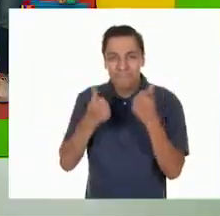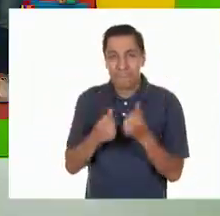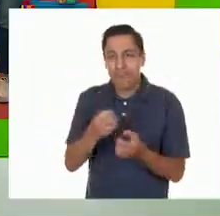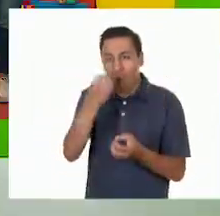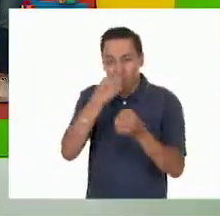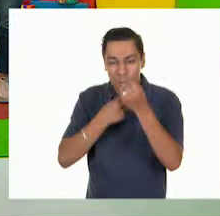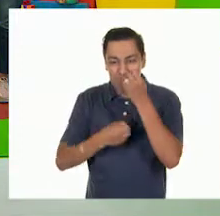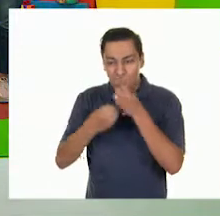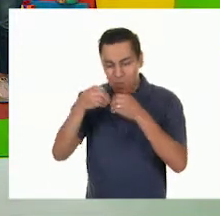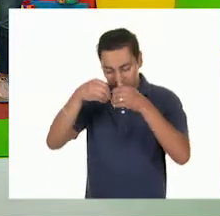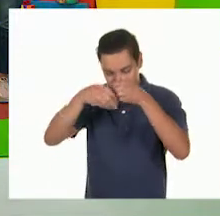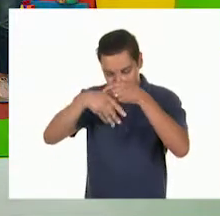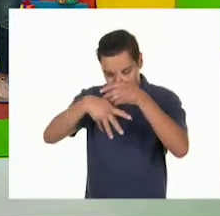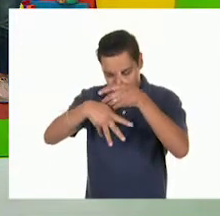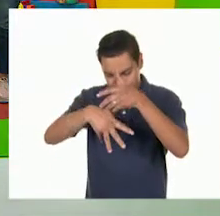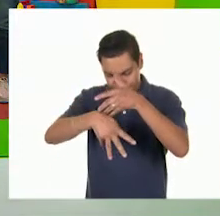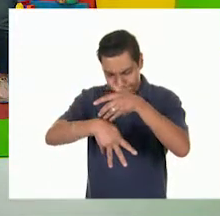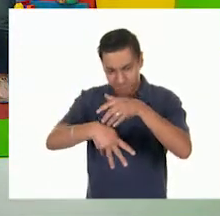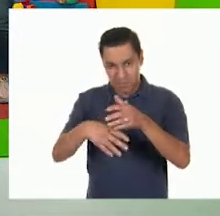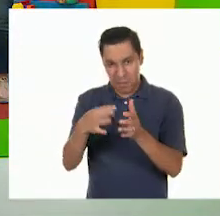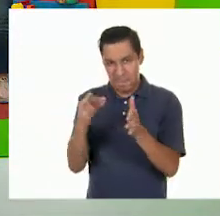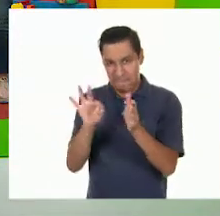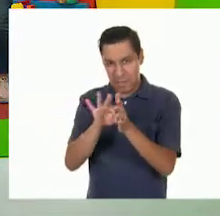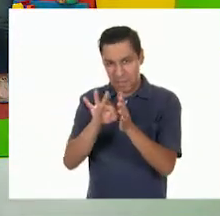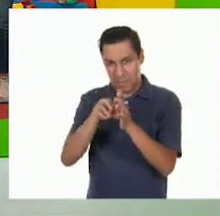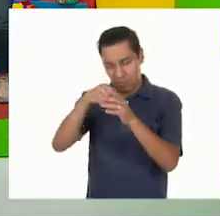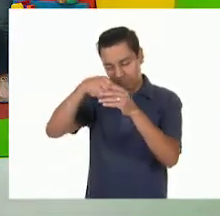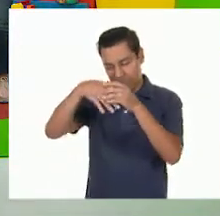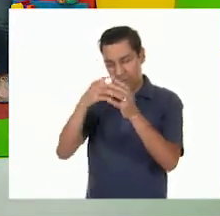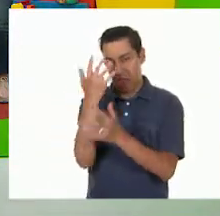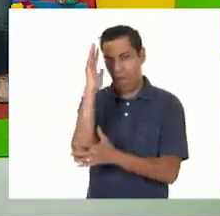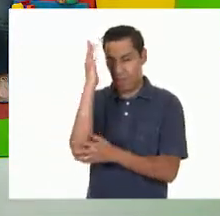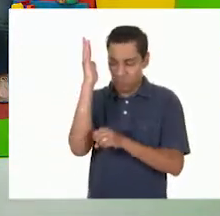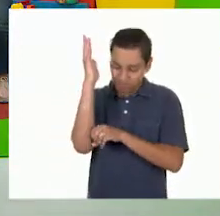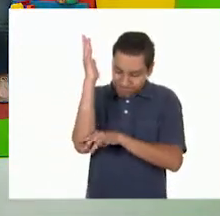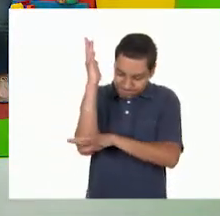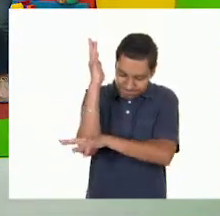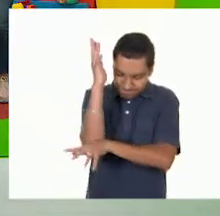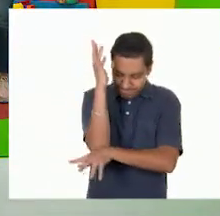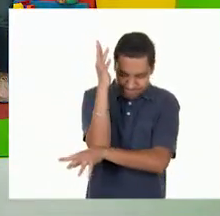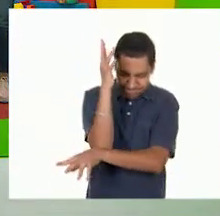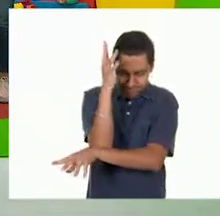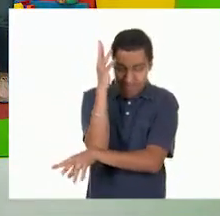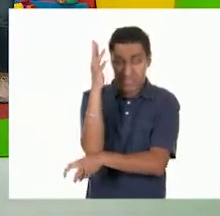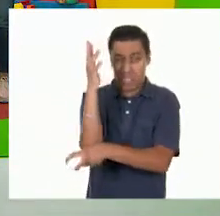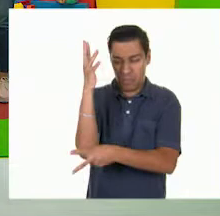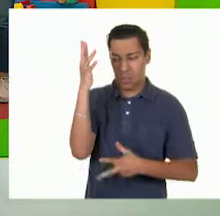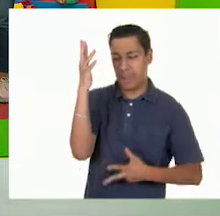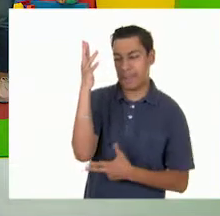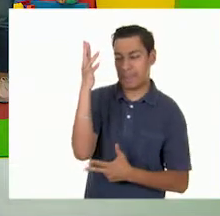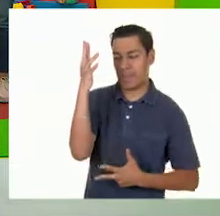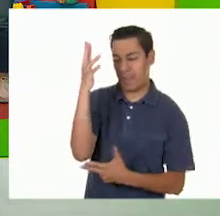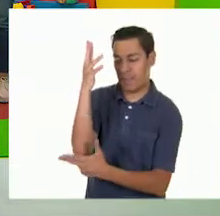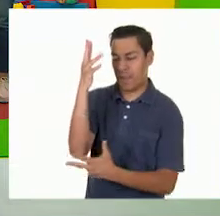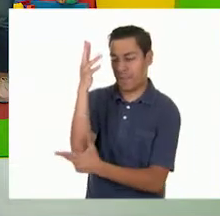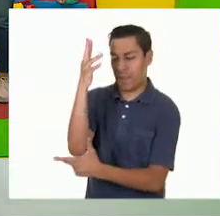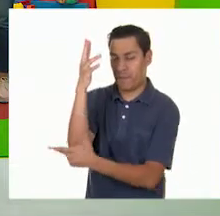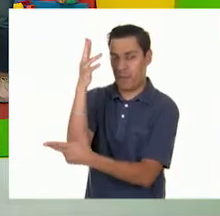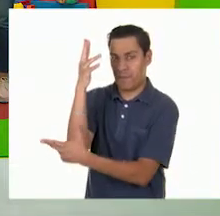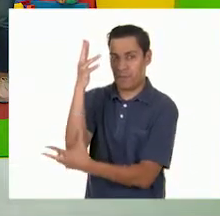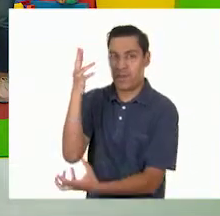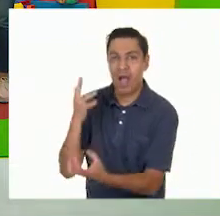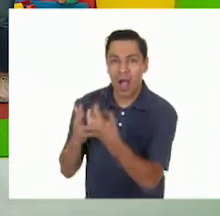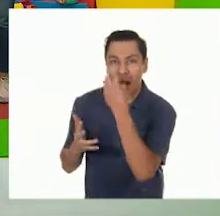qué interesante esta verdad o cita a mí lo que más me sorprendió fue enterarme de que una